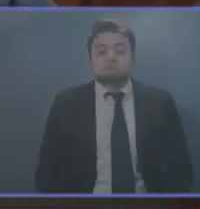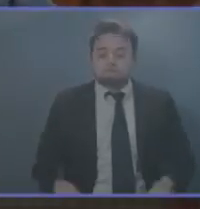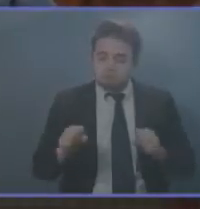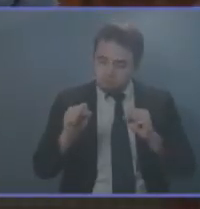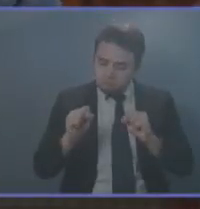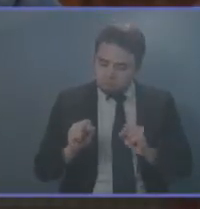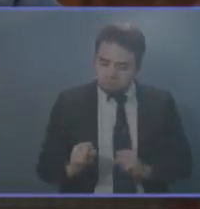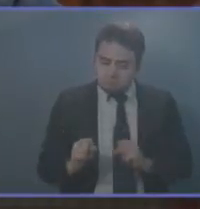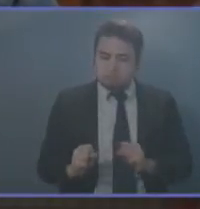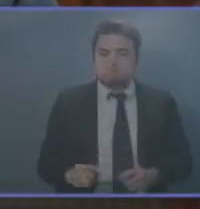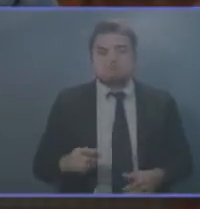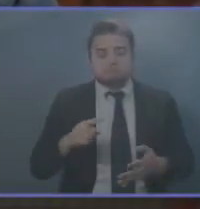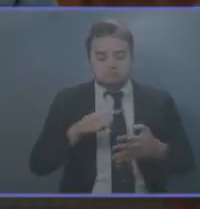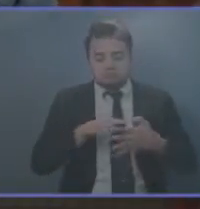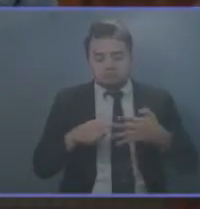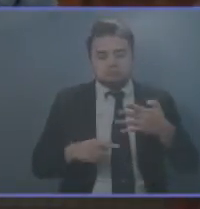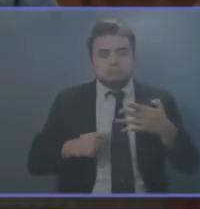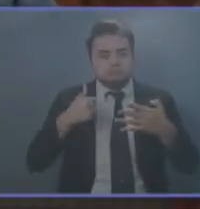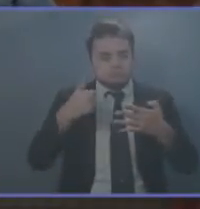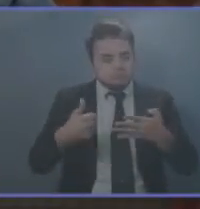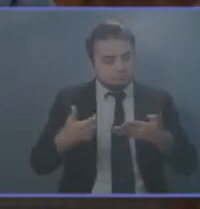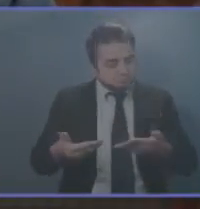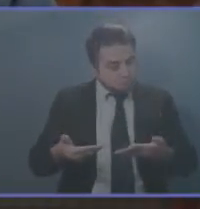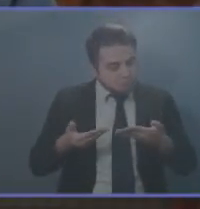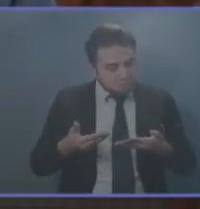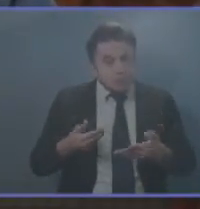apegarse a los beneficios del decreto 263